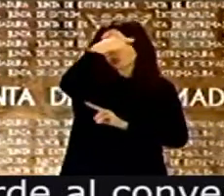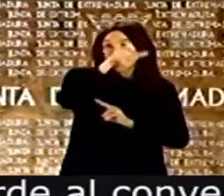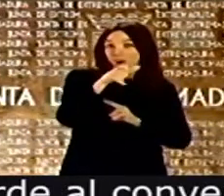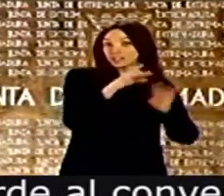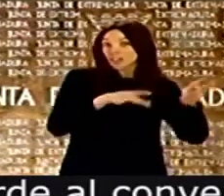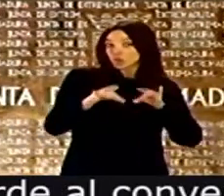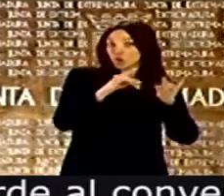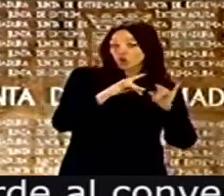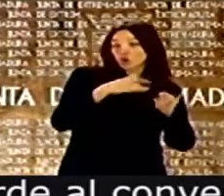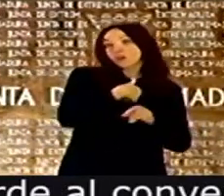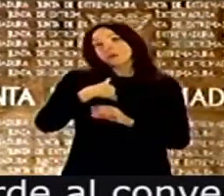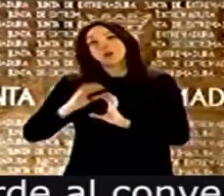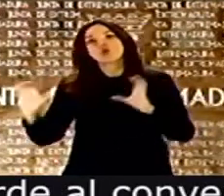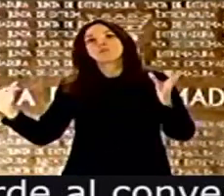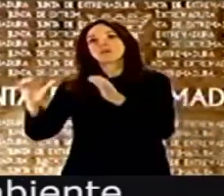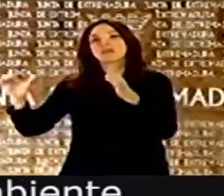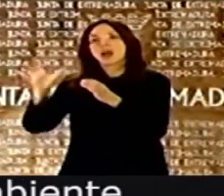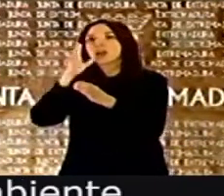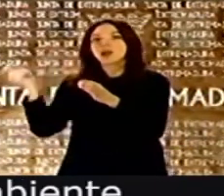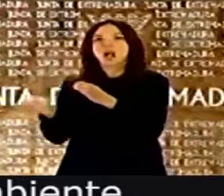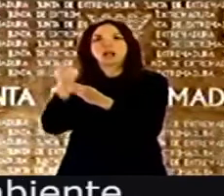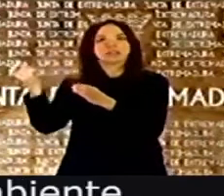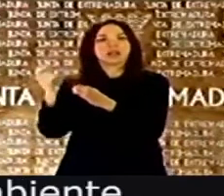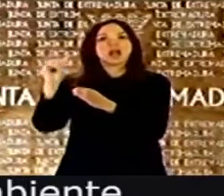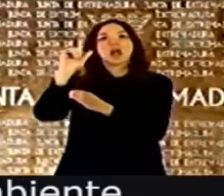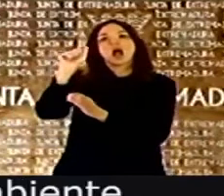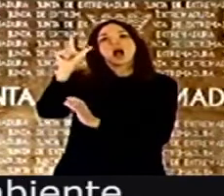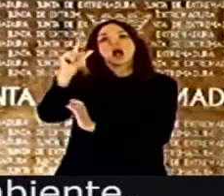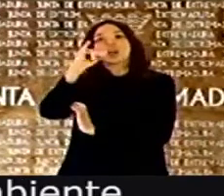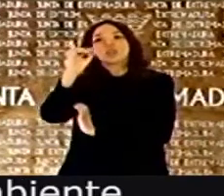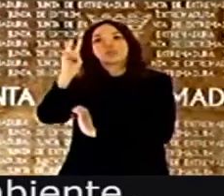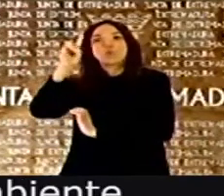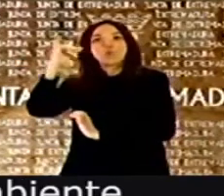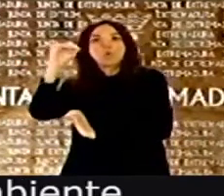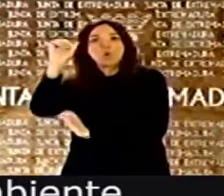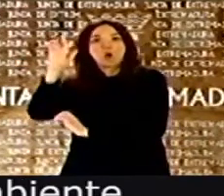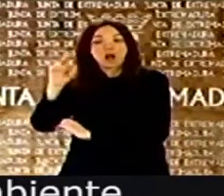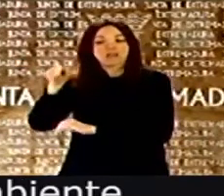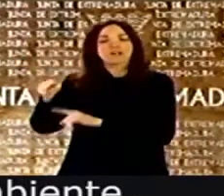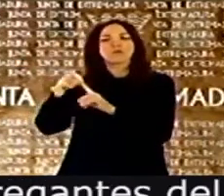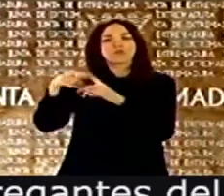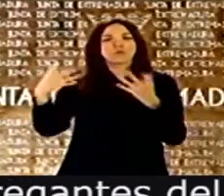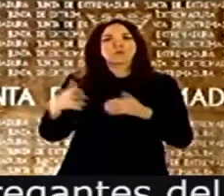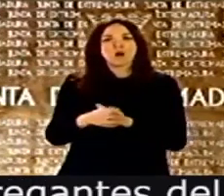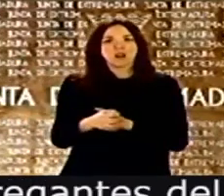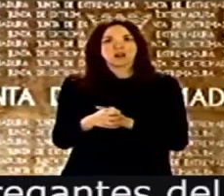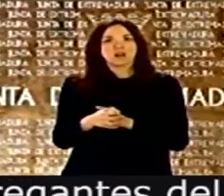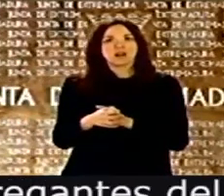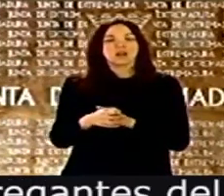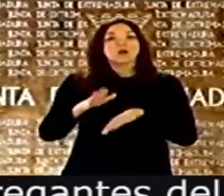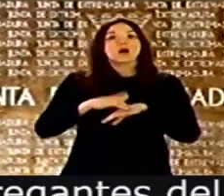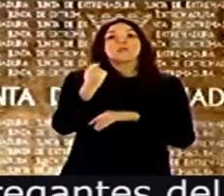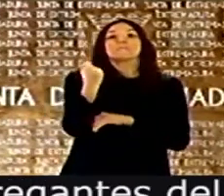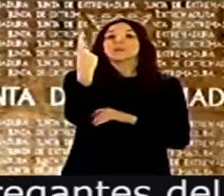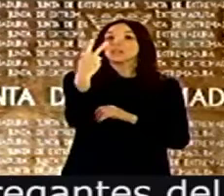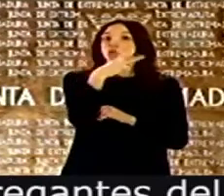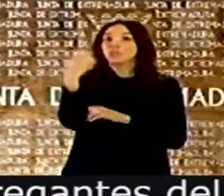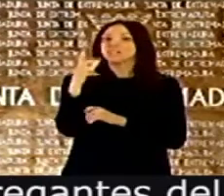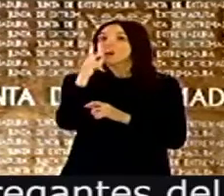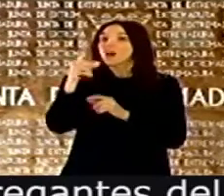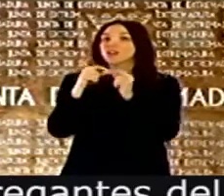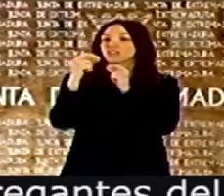Regantes del Valle del Zújar para llevar a cabo las actuaciones necesarias para transformar en regadío esas 1.200